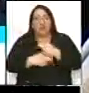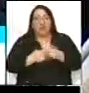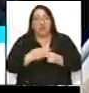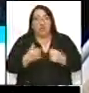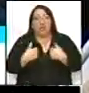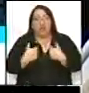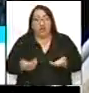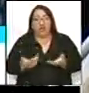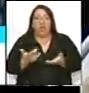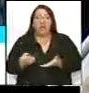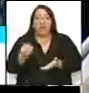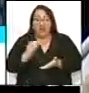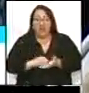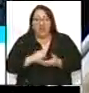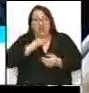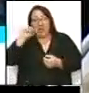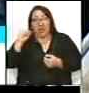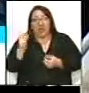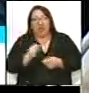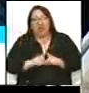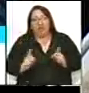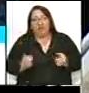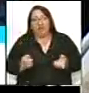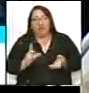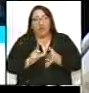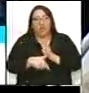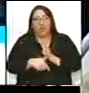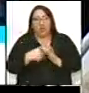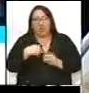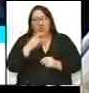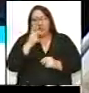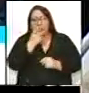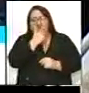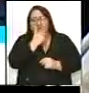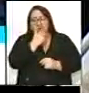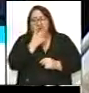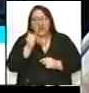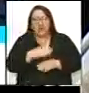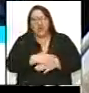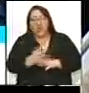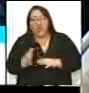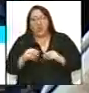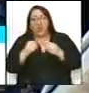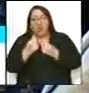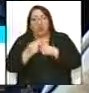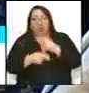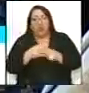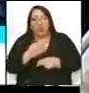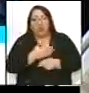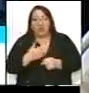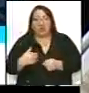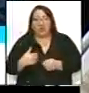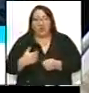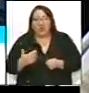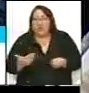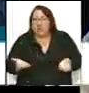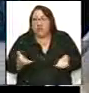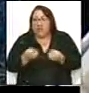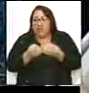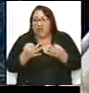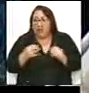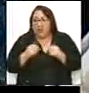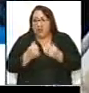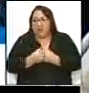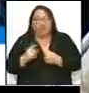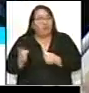tuvo y más ganó. Pero luego, si vemos la presencia del resto de partidos nacionales, presidenta, la mayoría de